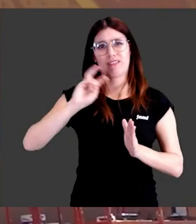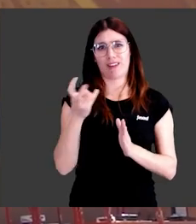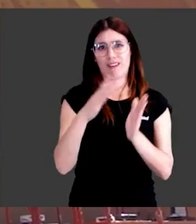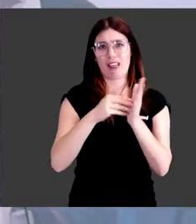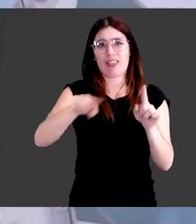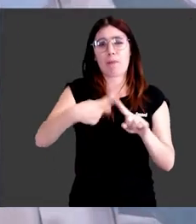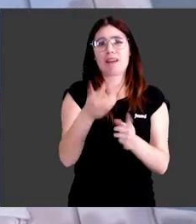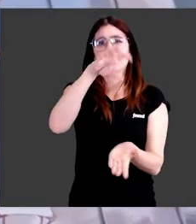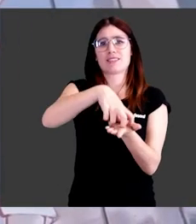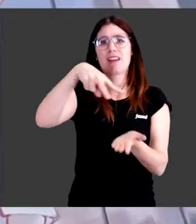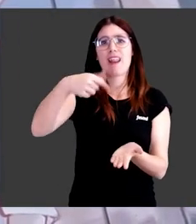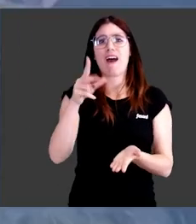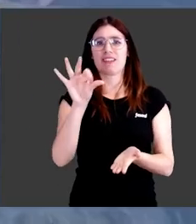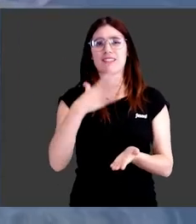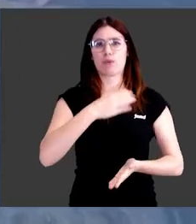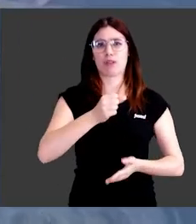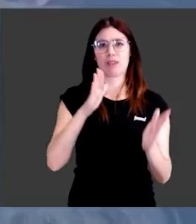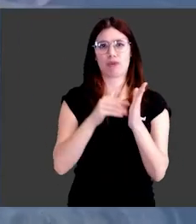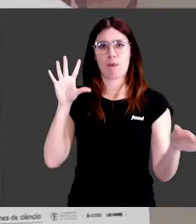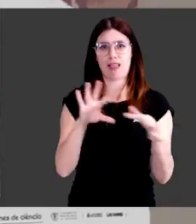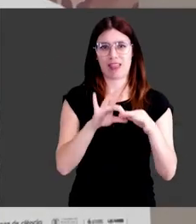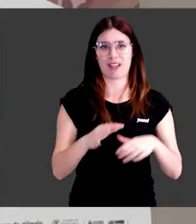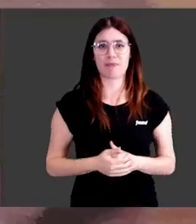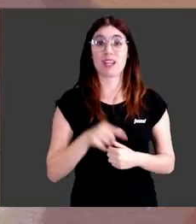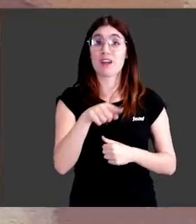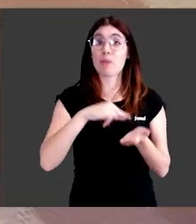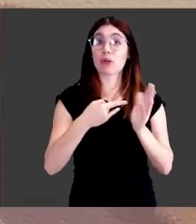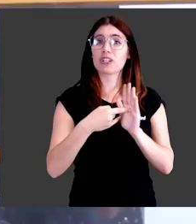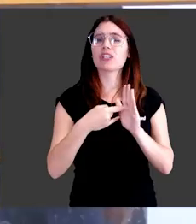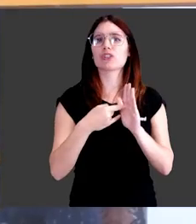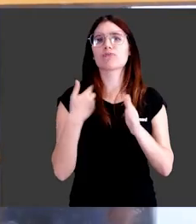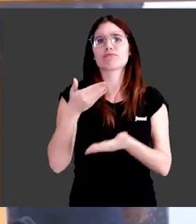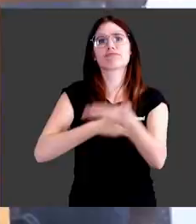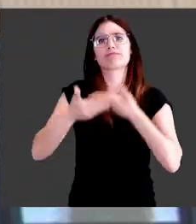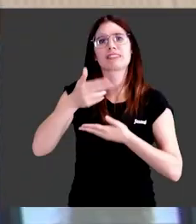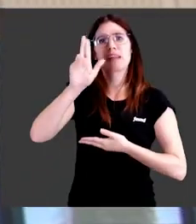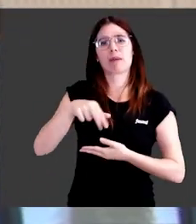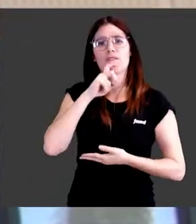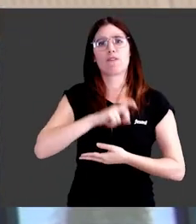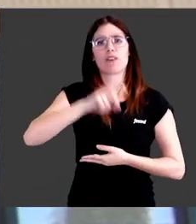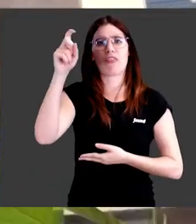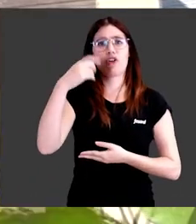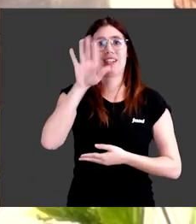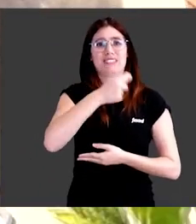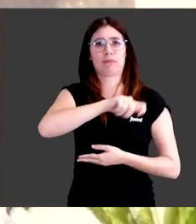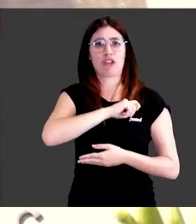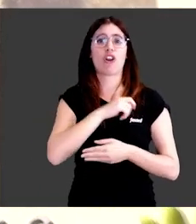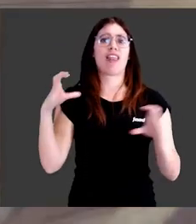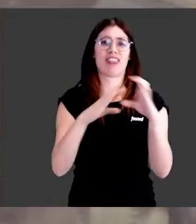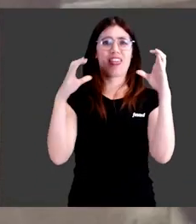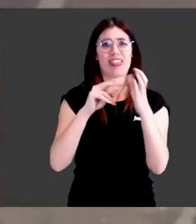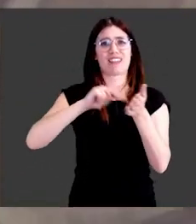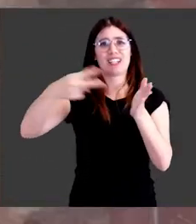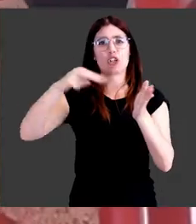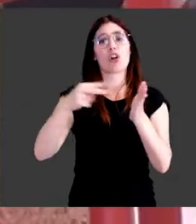València y el Centro de Innovación Las Naves del Ayuntamiento de València. Un proyecto que cuenta con la colaboración de la Fundación Española